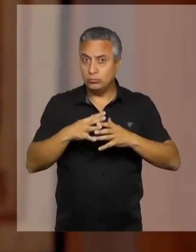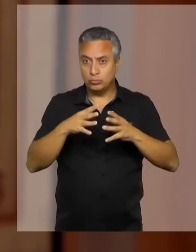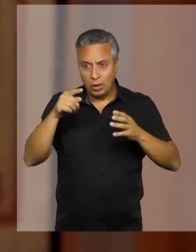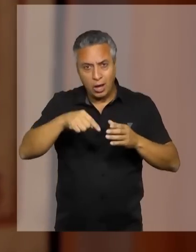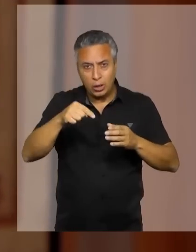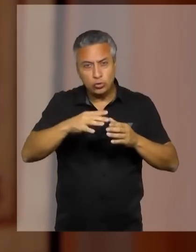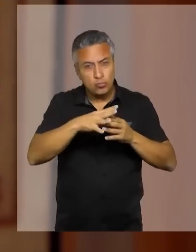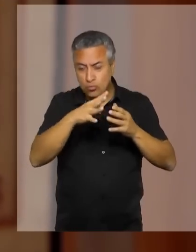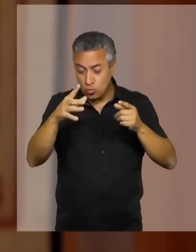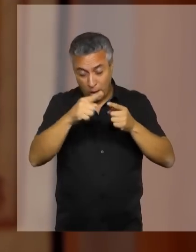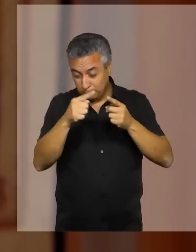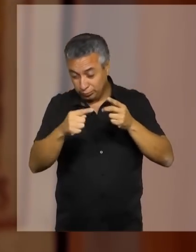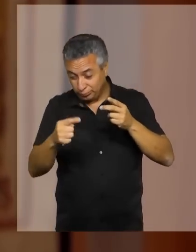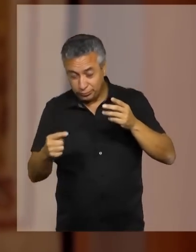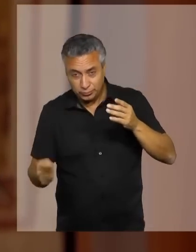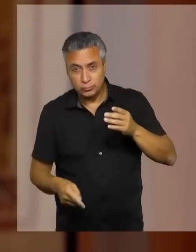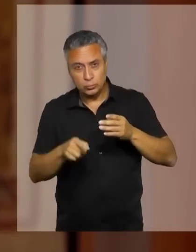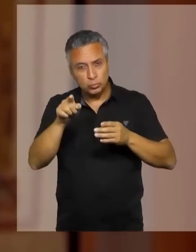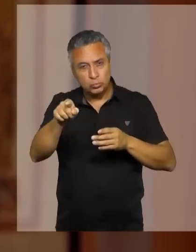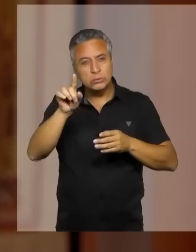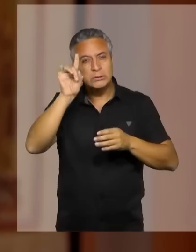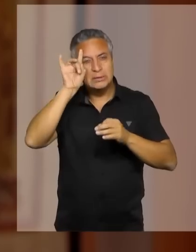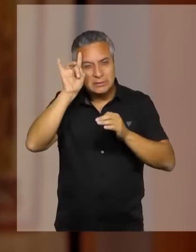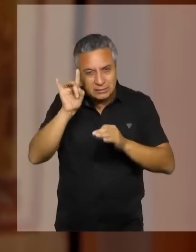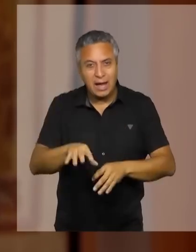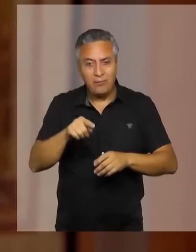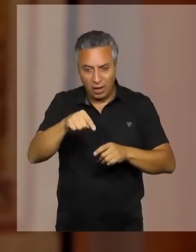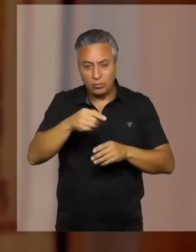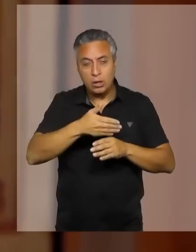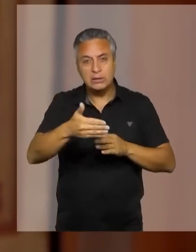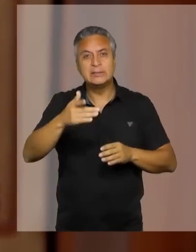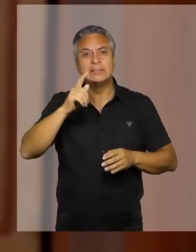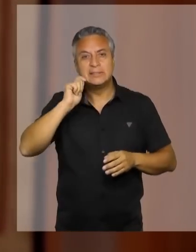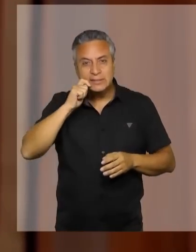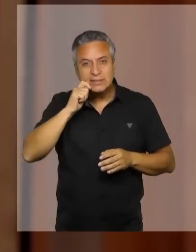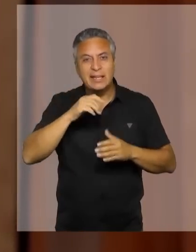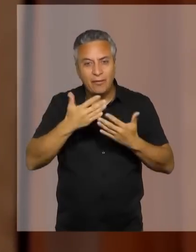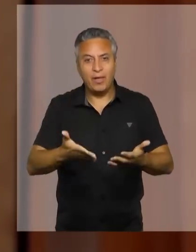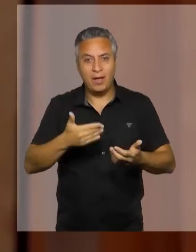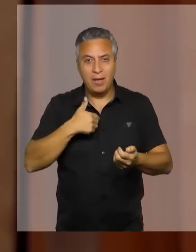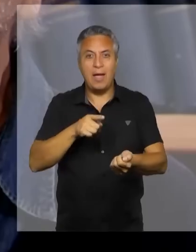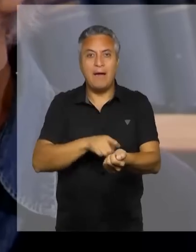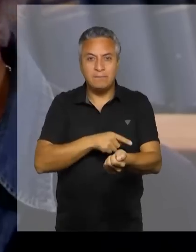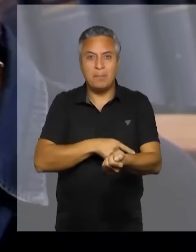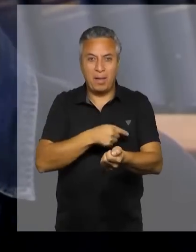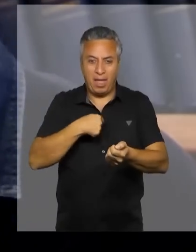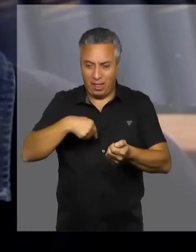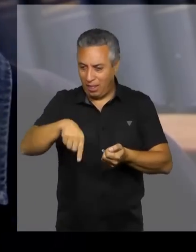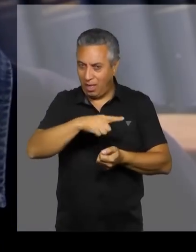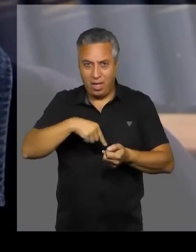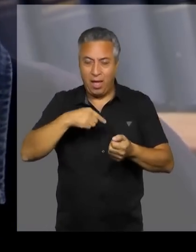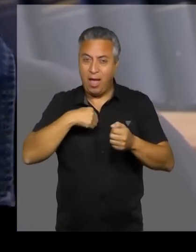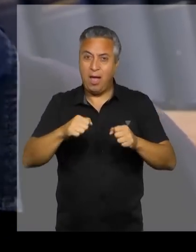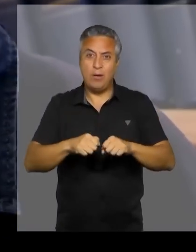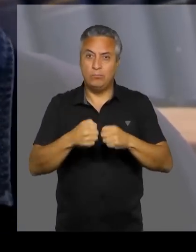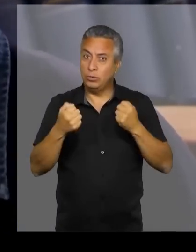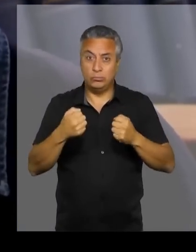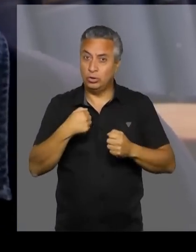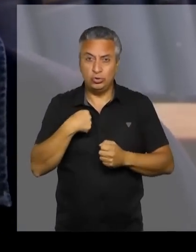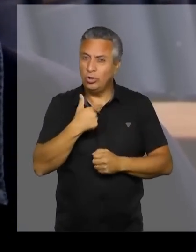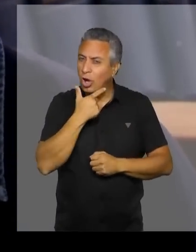muchísimas consecuencias. Tú sabes perfectamente bien que esto puede significar que mi familia se destruya. Y yo no quiero